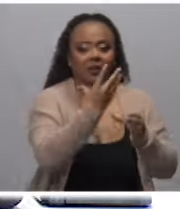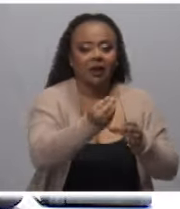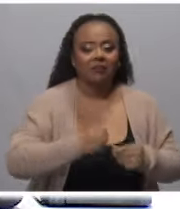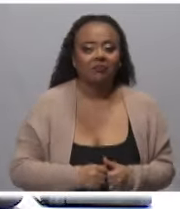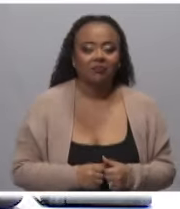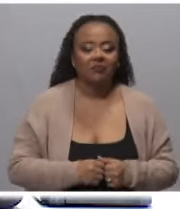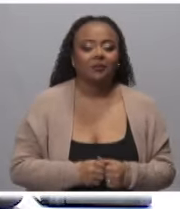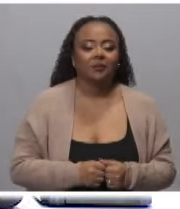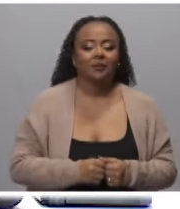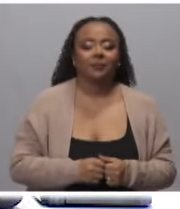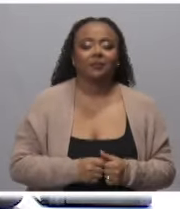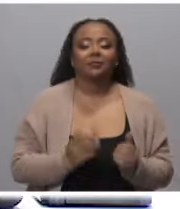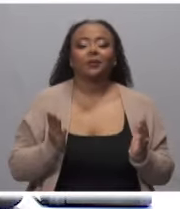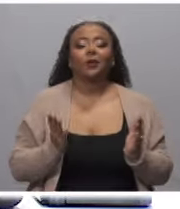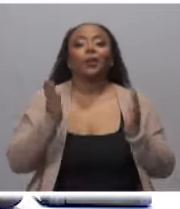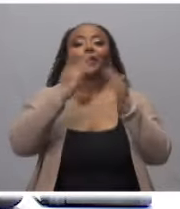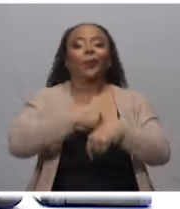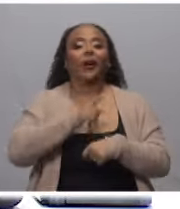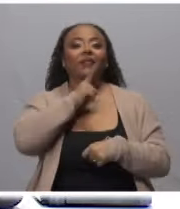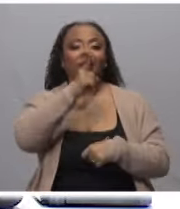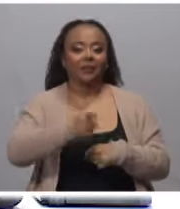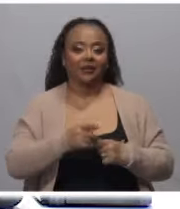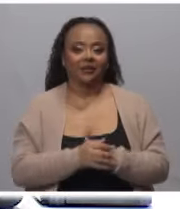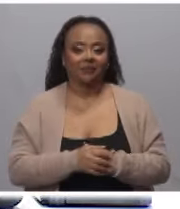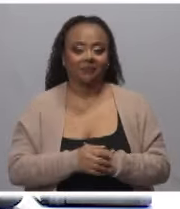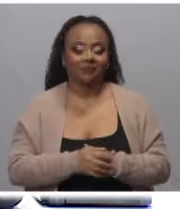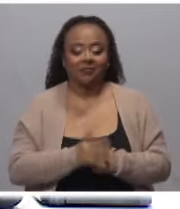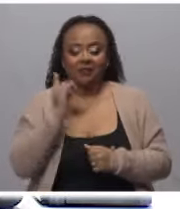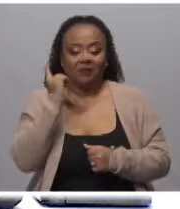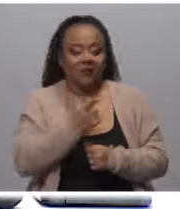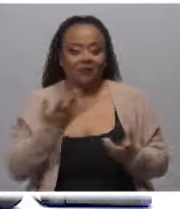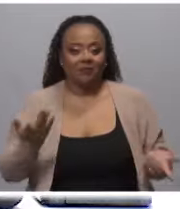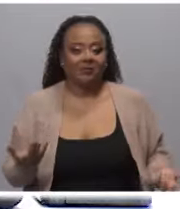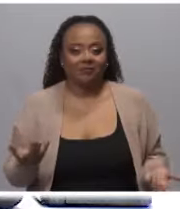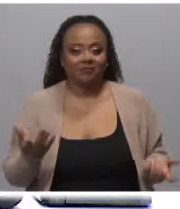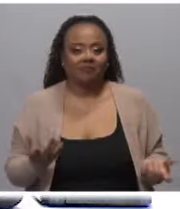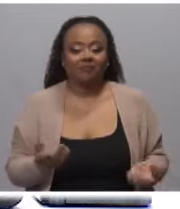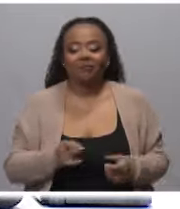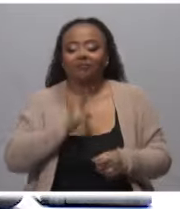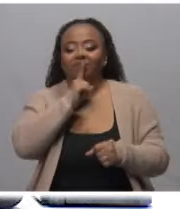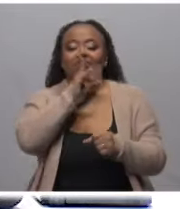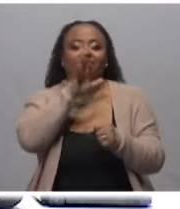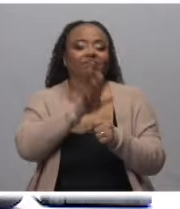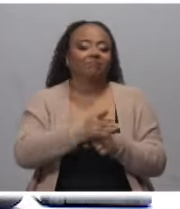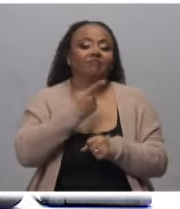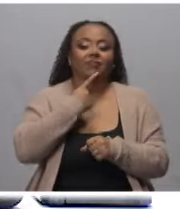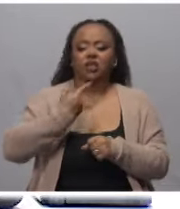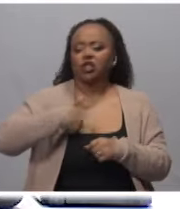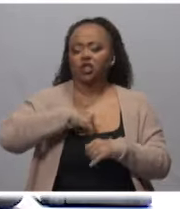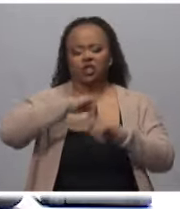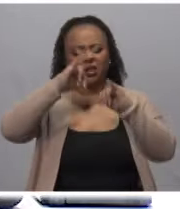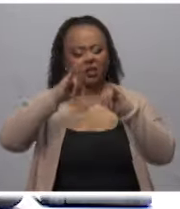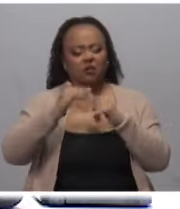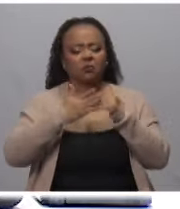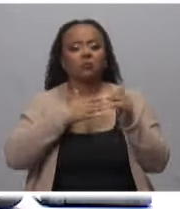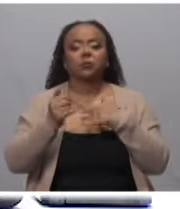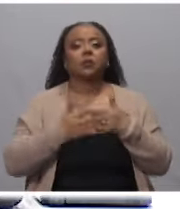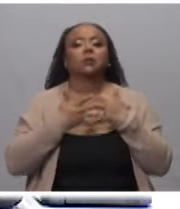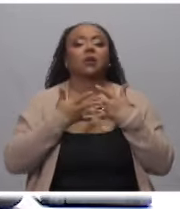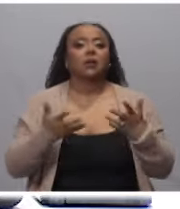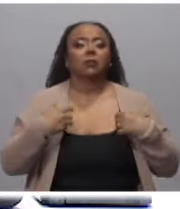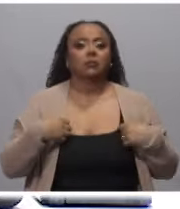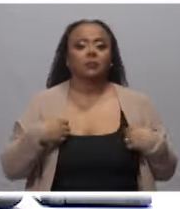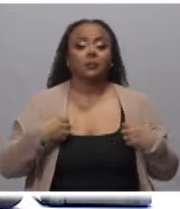irse que no hay realmente no está en la obligación un compromiso de decir nos quedamos aquí pase lo que pase